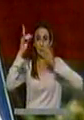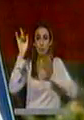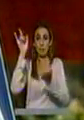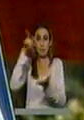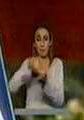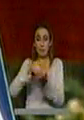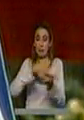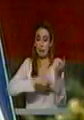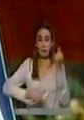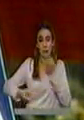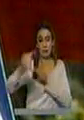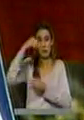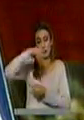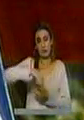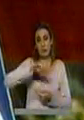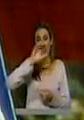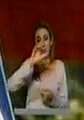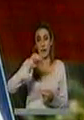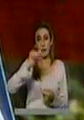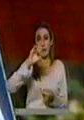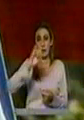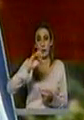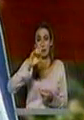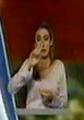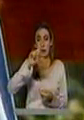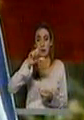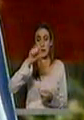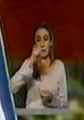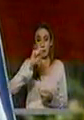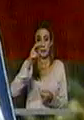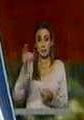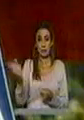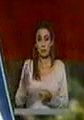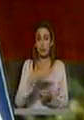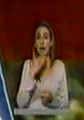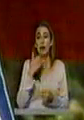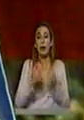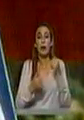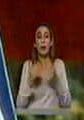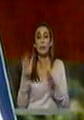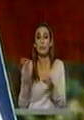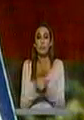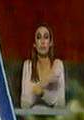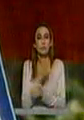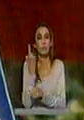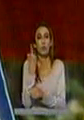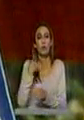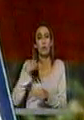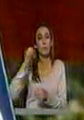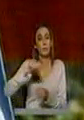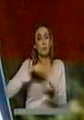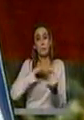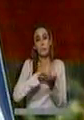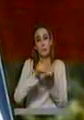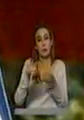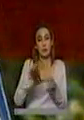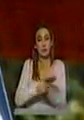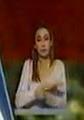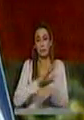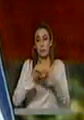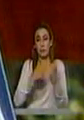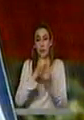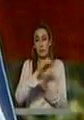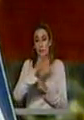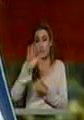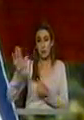de su vuelo que a Dallas. Pero claro, solo tenía un vuelo que cubría la ciudad de Quito, pero ahora nos va a dar vuelo diario a Quito